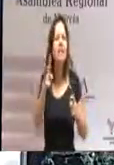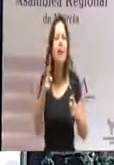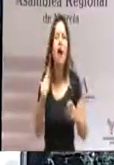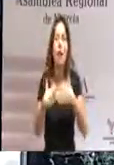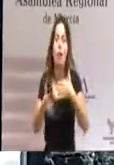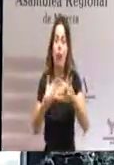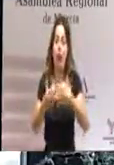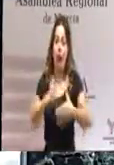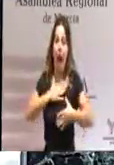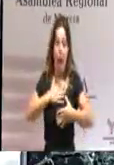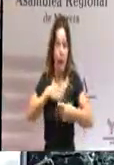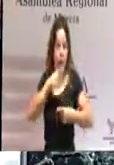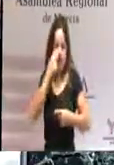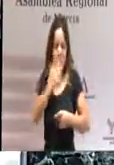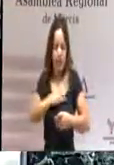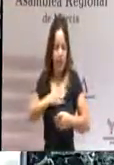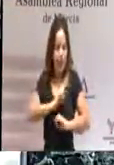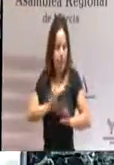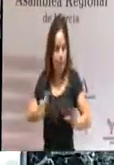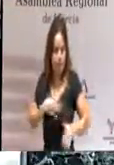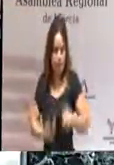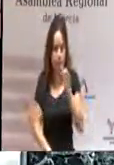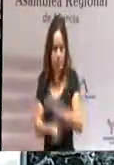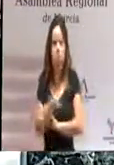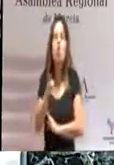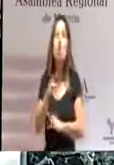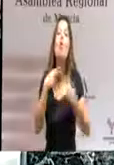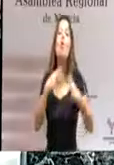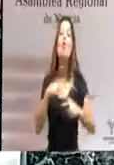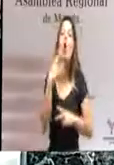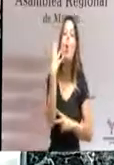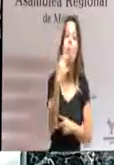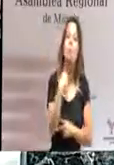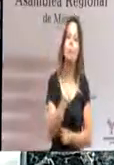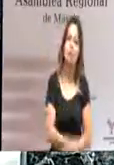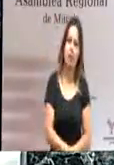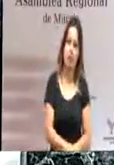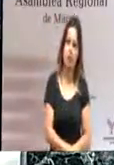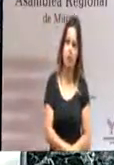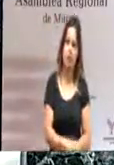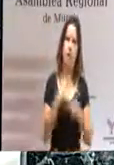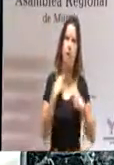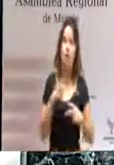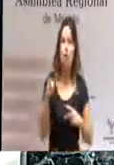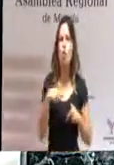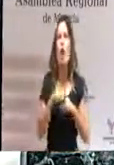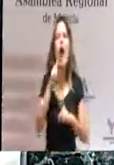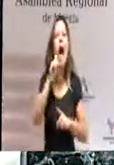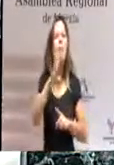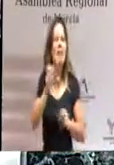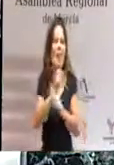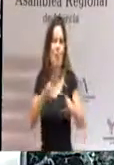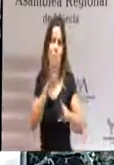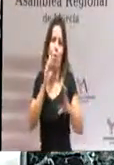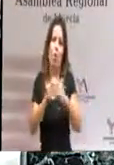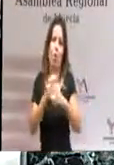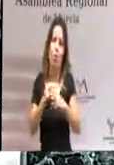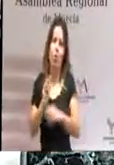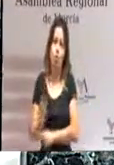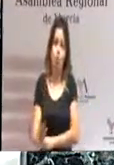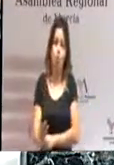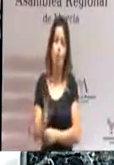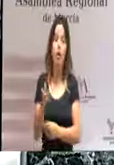su medida, usted perdería 4 diputados. Es usted la mayor amenaza para su partido. Como